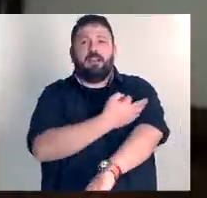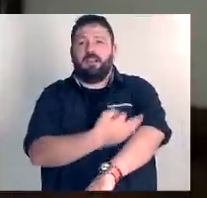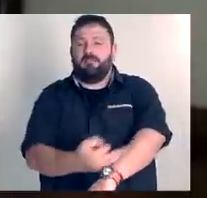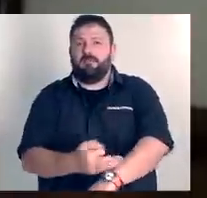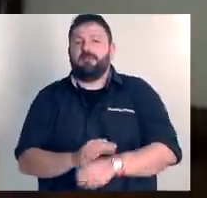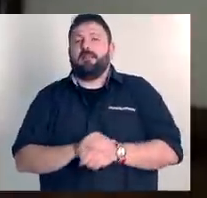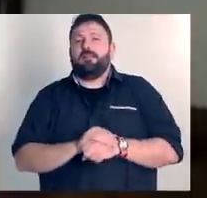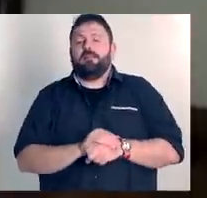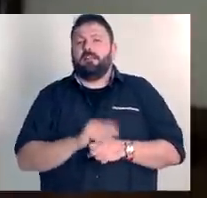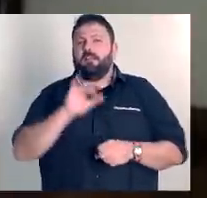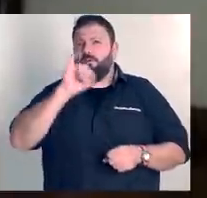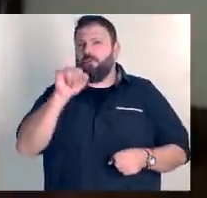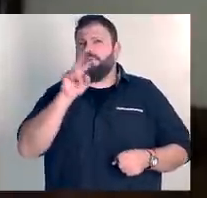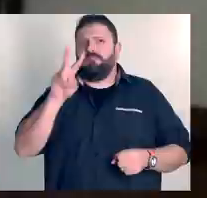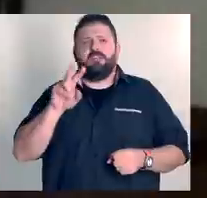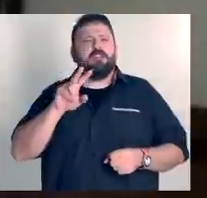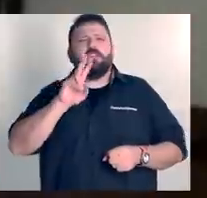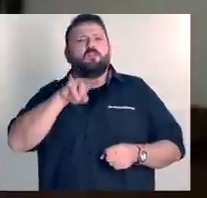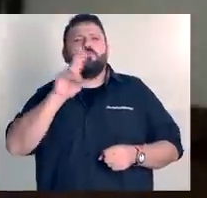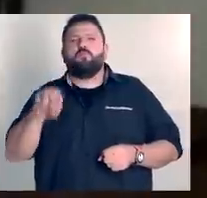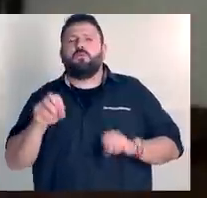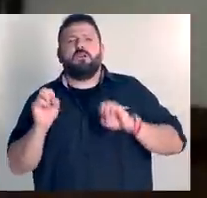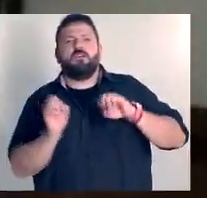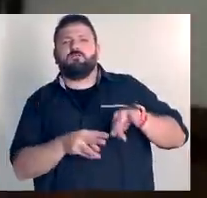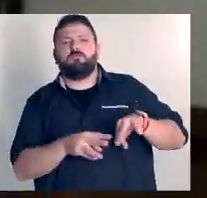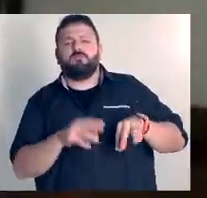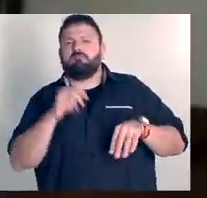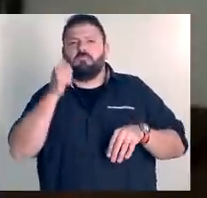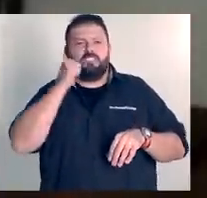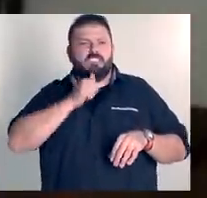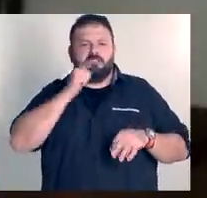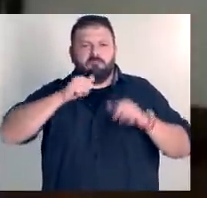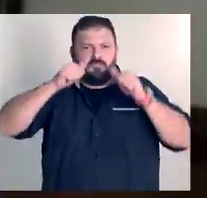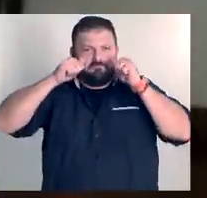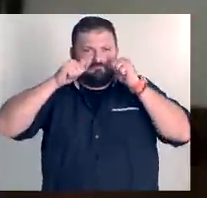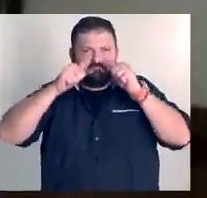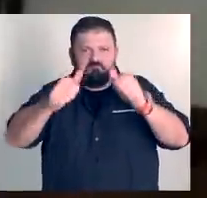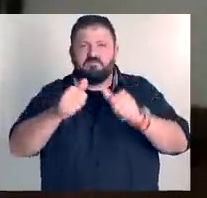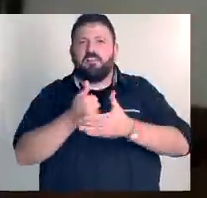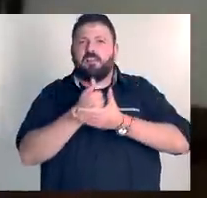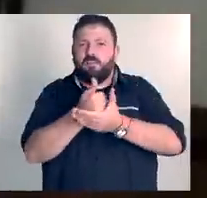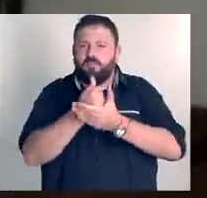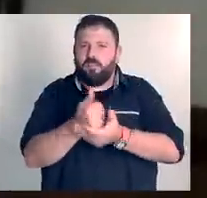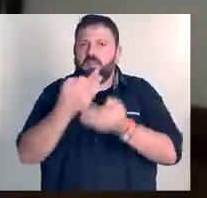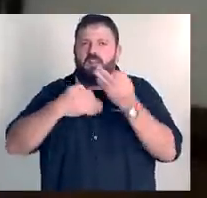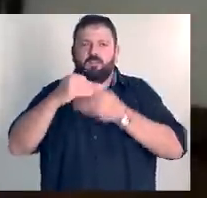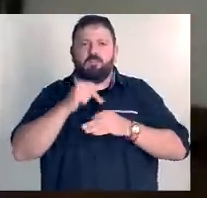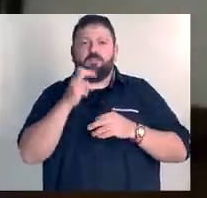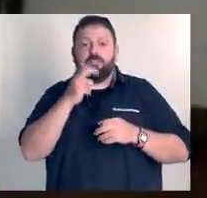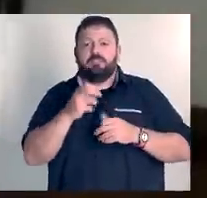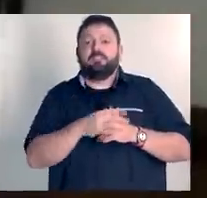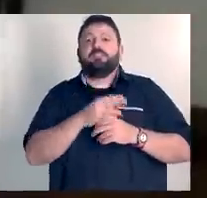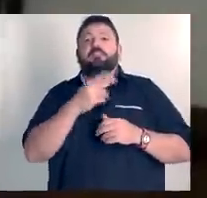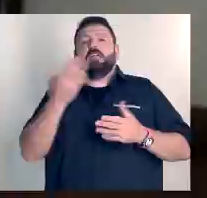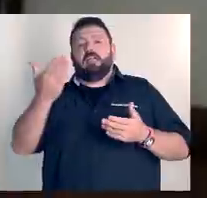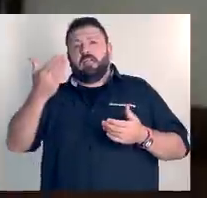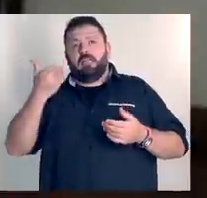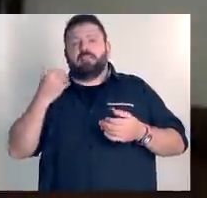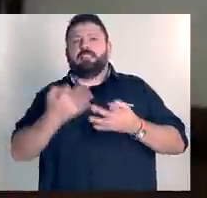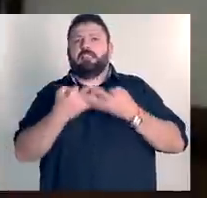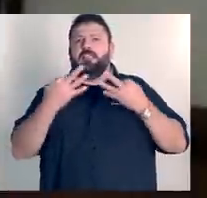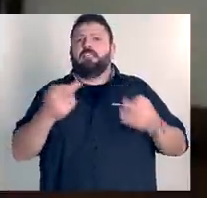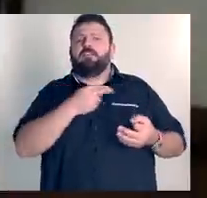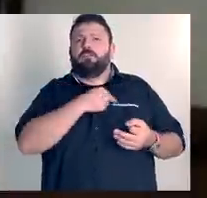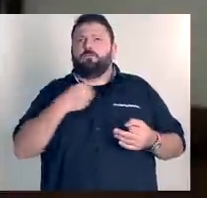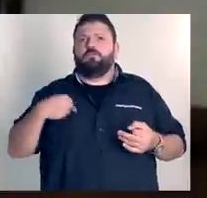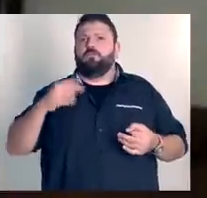familia OmniLife, nunca nos ha dejado sin la posibilidad de disfrutar esos momentos inolvidables. Antes de Tierra Santa estuvimos en